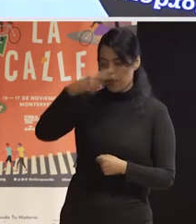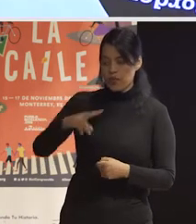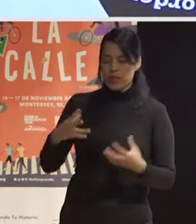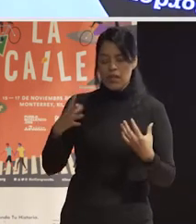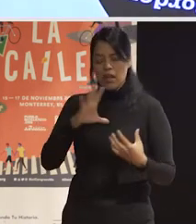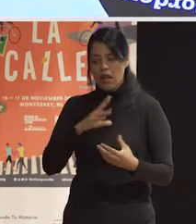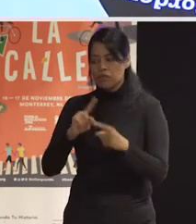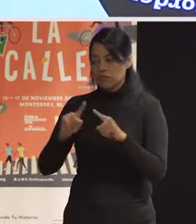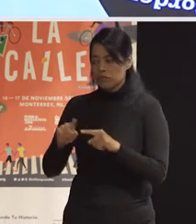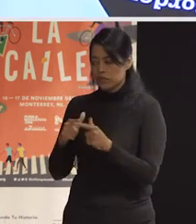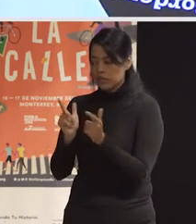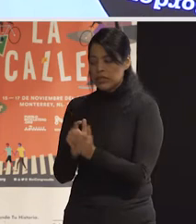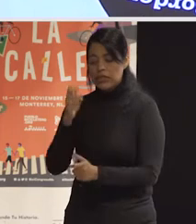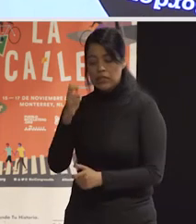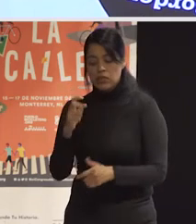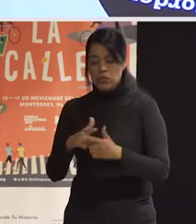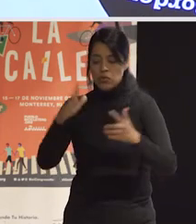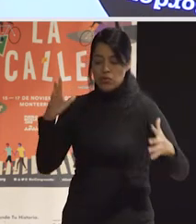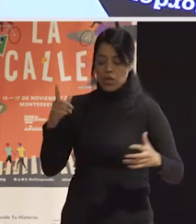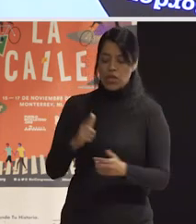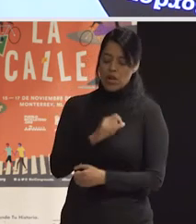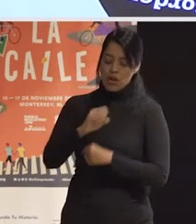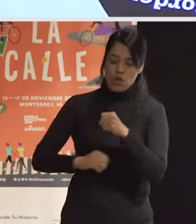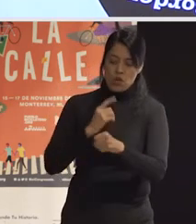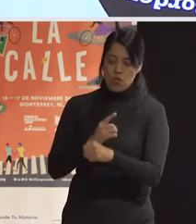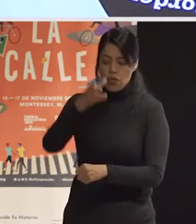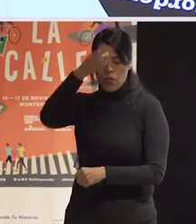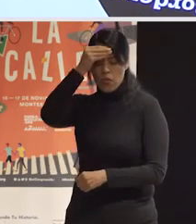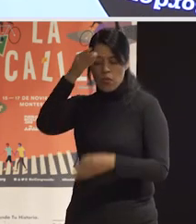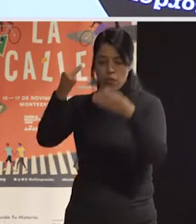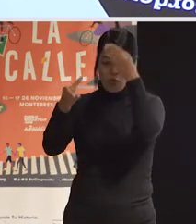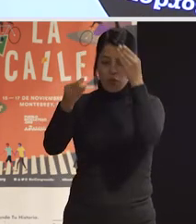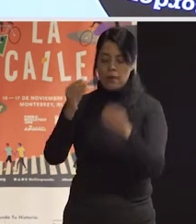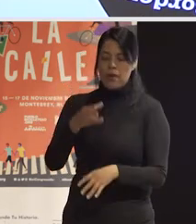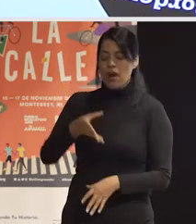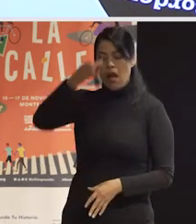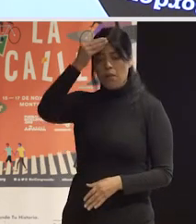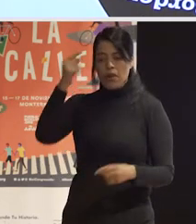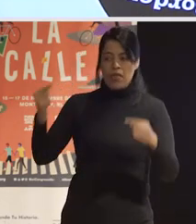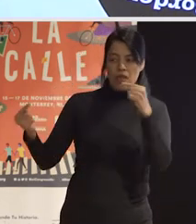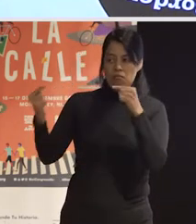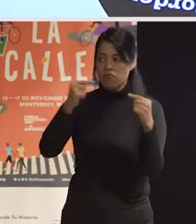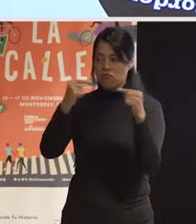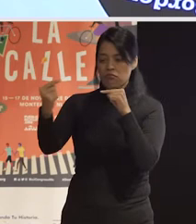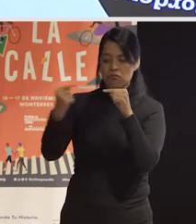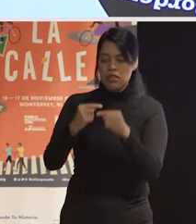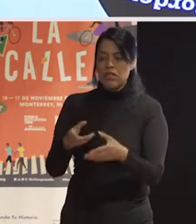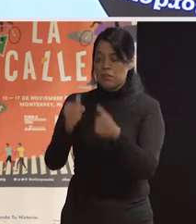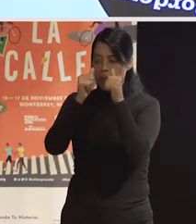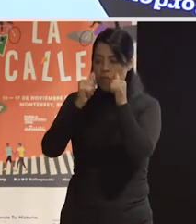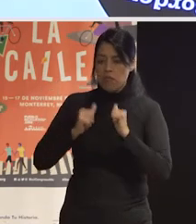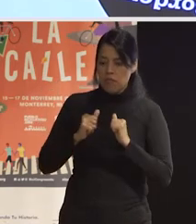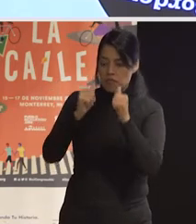y creo que esta es una gran oportunidad para rector retroalimentación para aprender unos de otros y para escucharnos